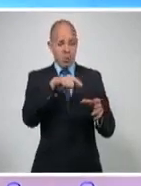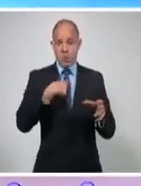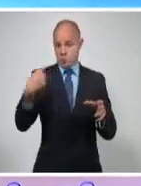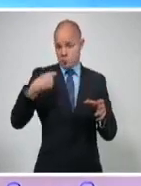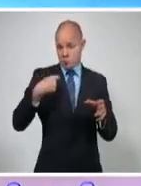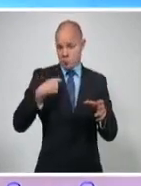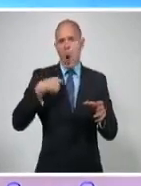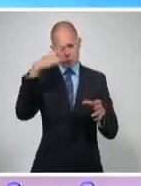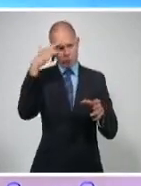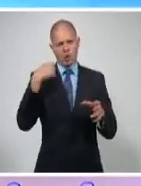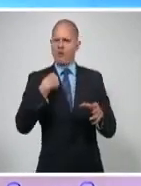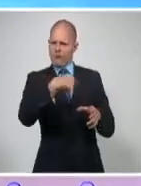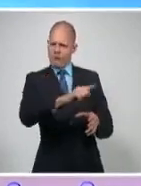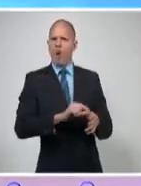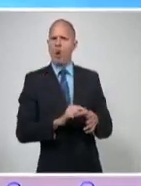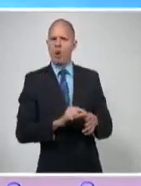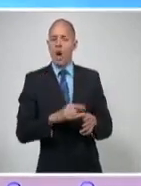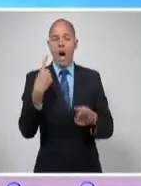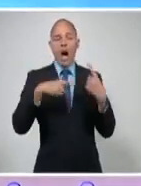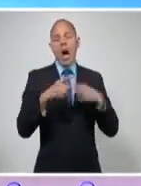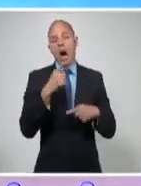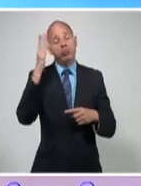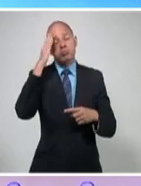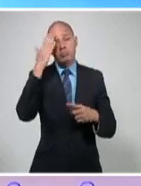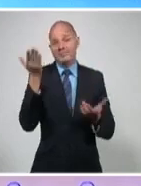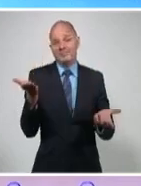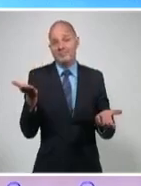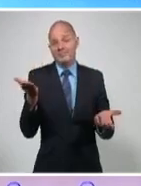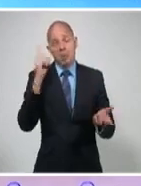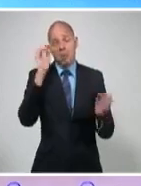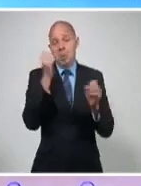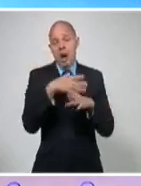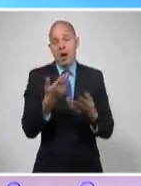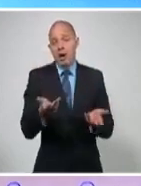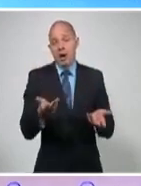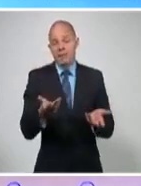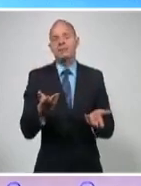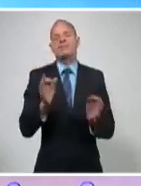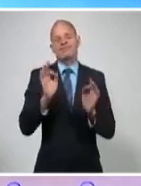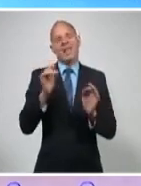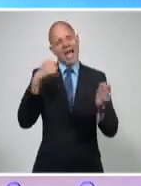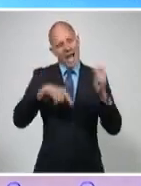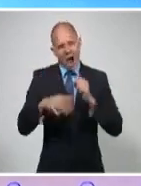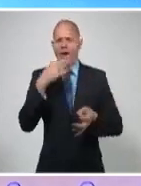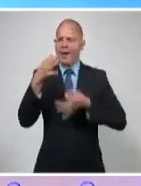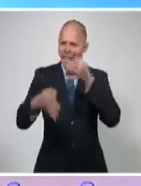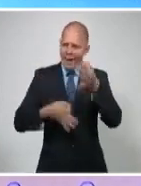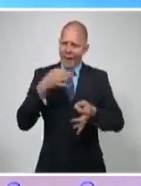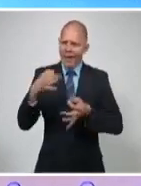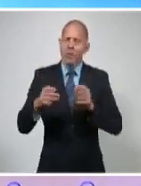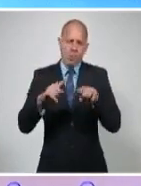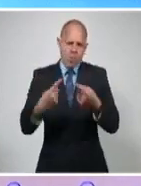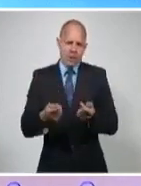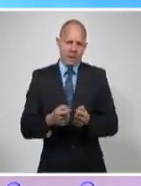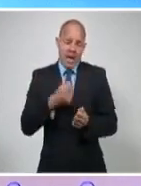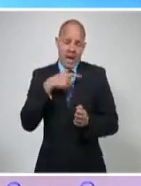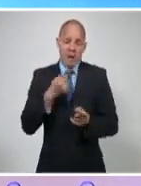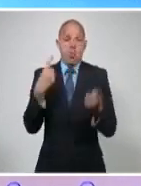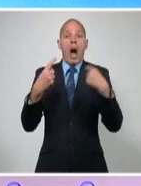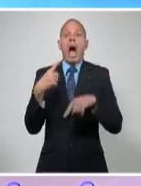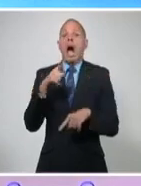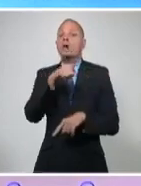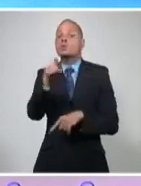repito, nuevos elementos que muestran qué hacen, cómo se organizan, porque creo que es muy importante que todo aquel que sea convocado y que se sume tras